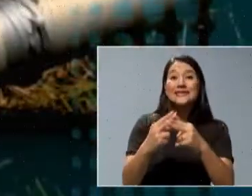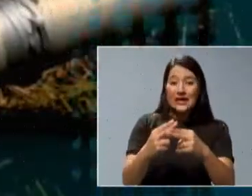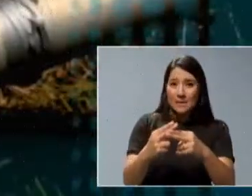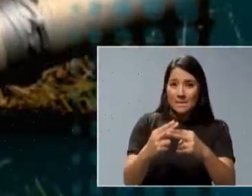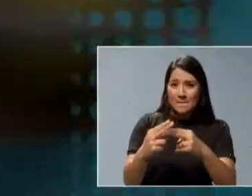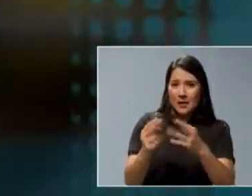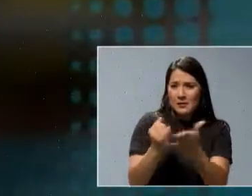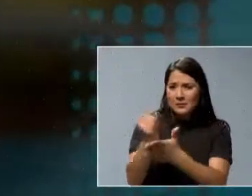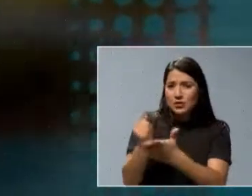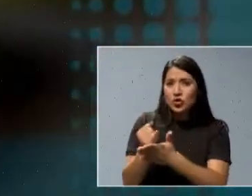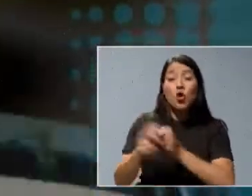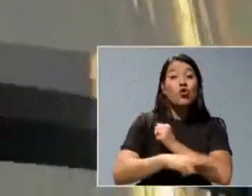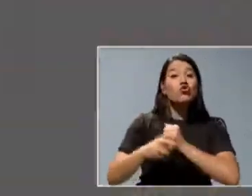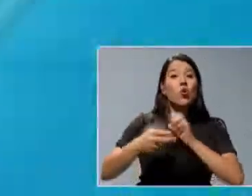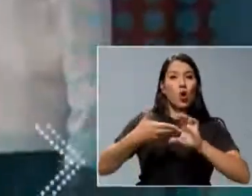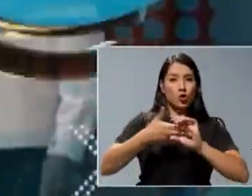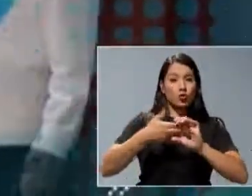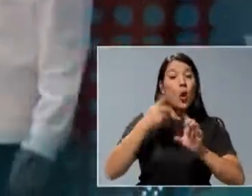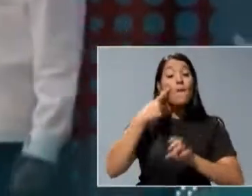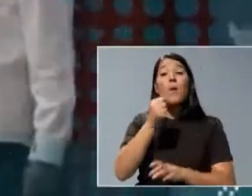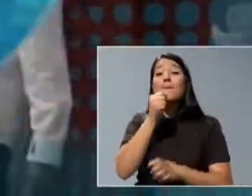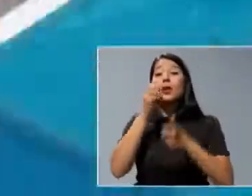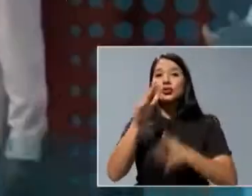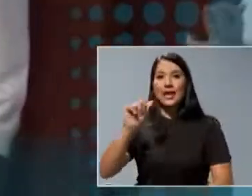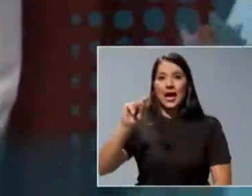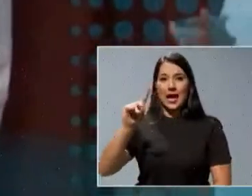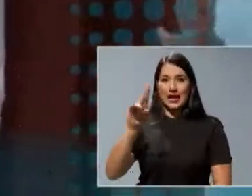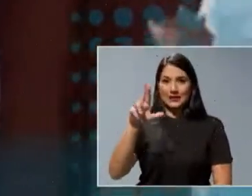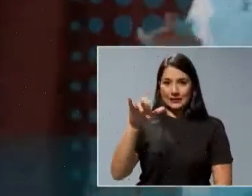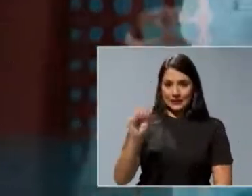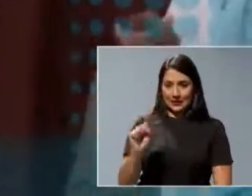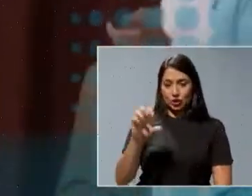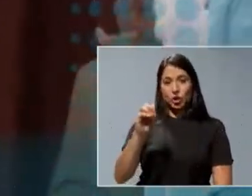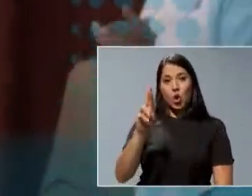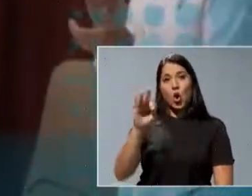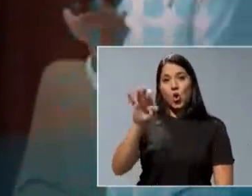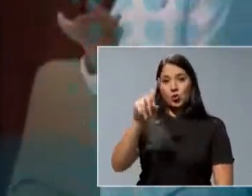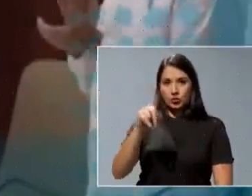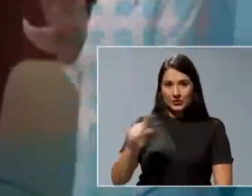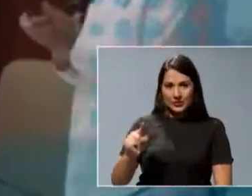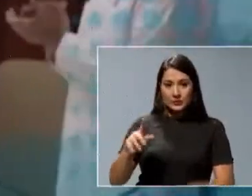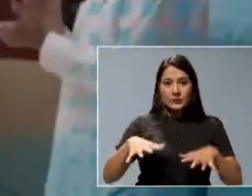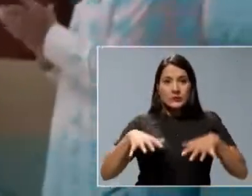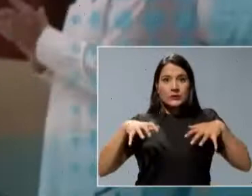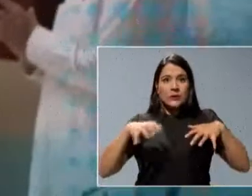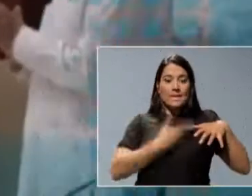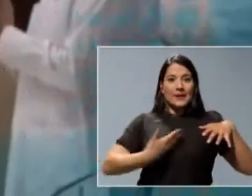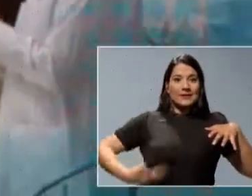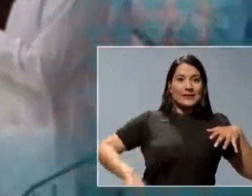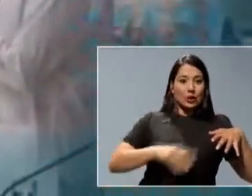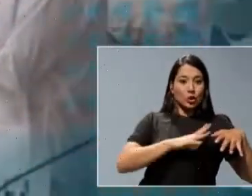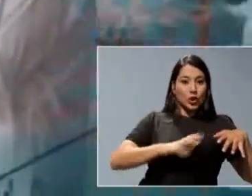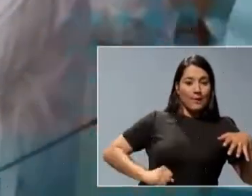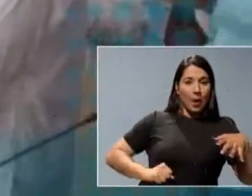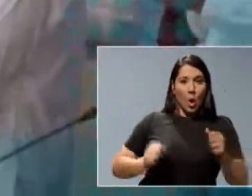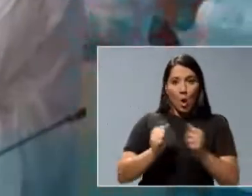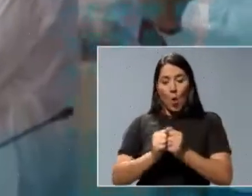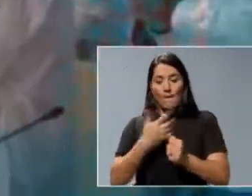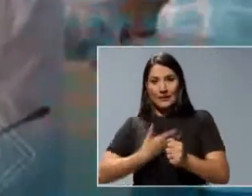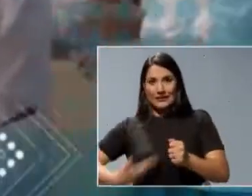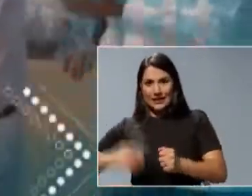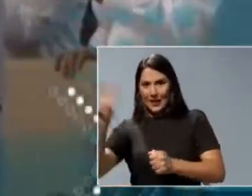del periodista Andrés Ortiz. La tensión entre los presidentes de El Salvador y Venezuela aumentó luego de la